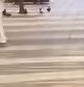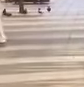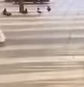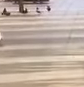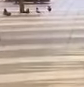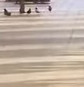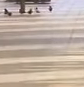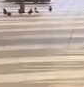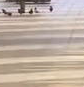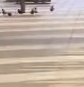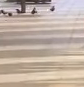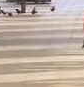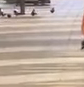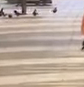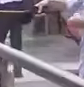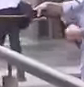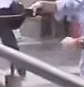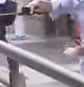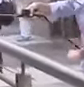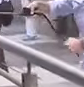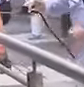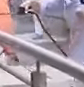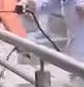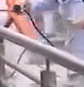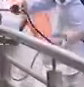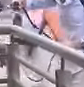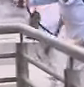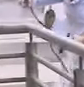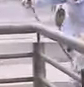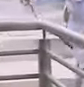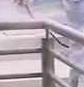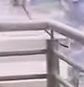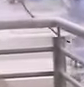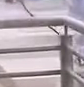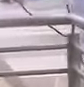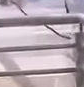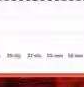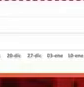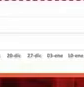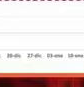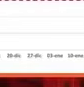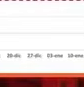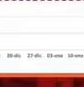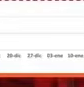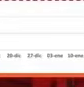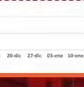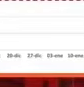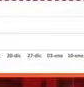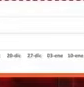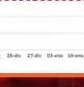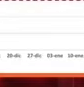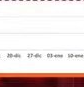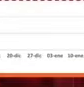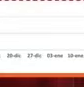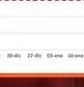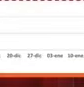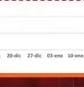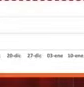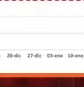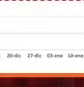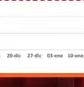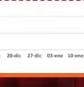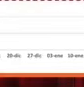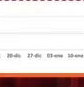Son 8.800.000 en un país que es muy largo y que tiene poco ancho, es decir, ustedes no tienen problemas de vías